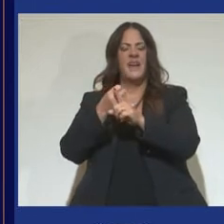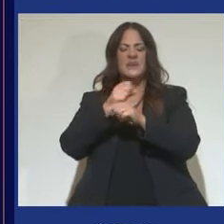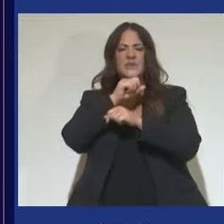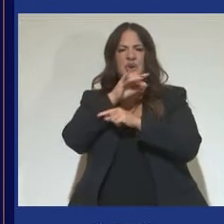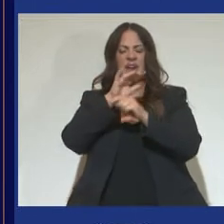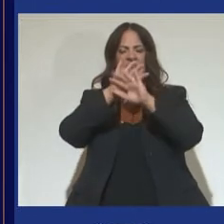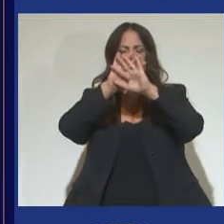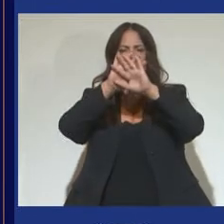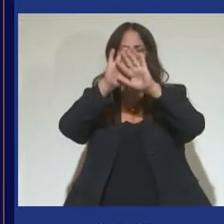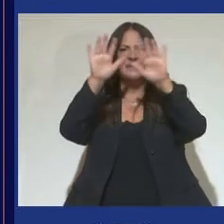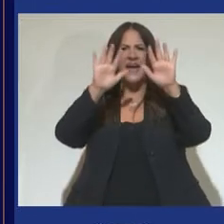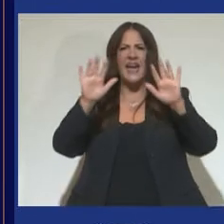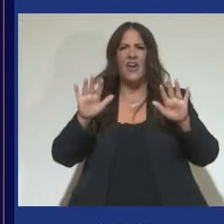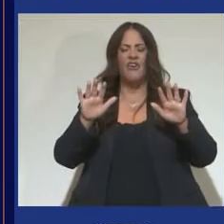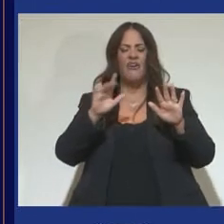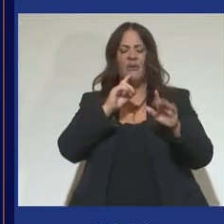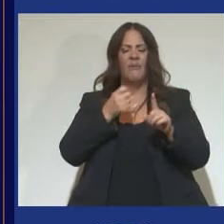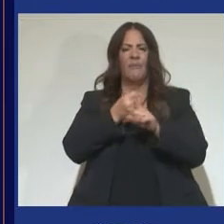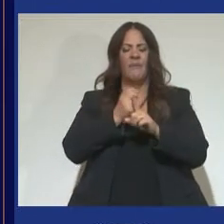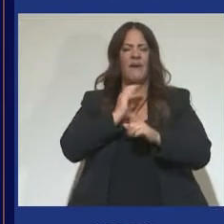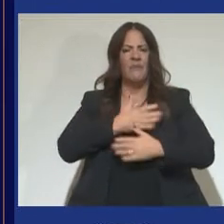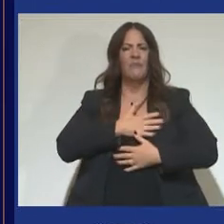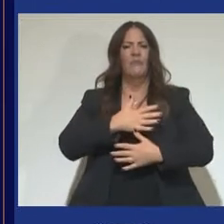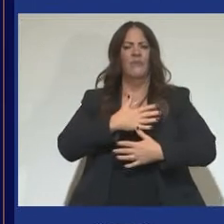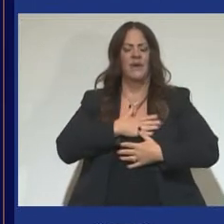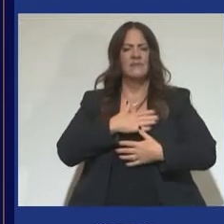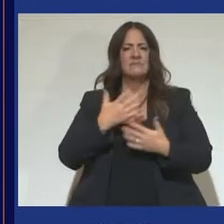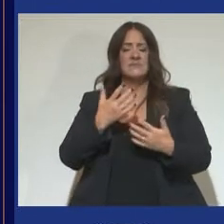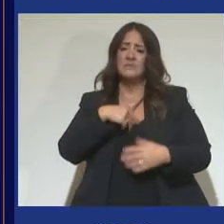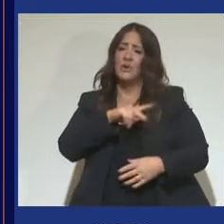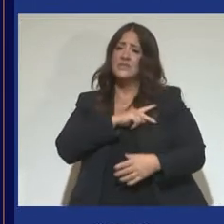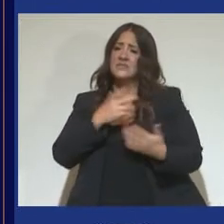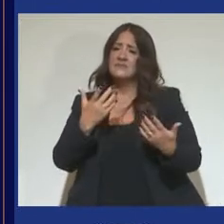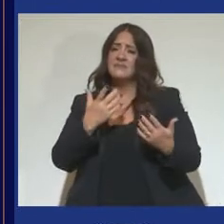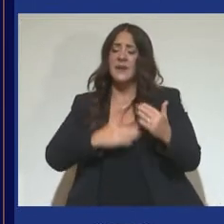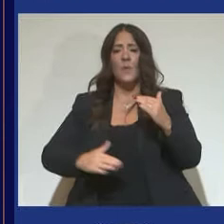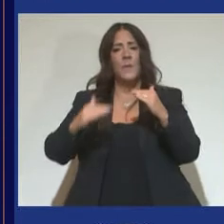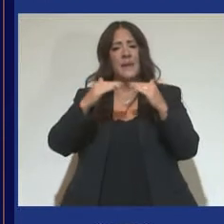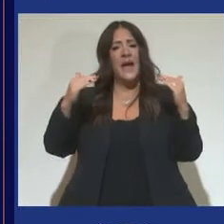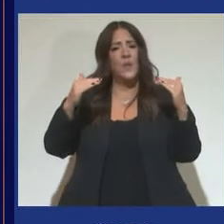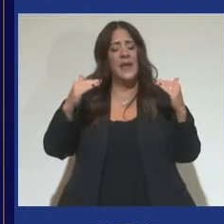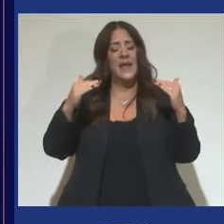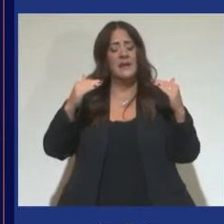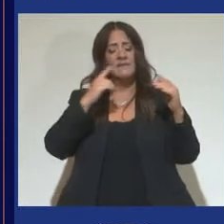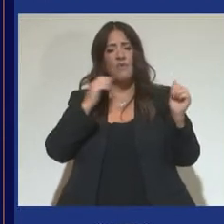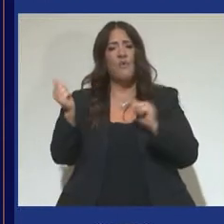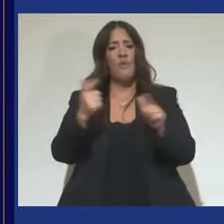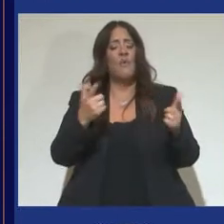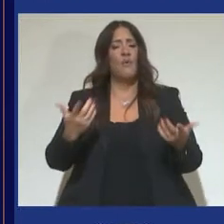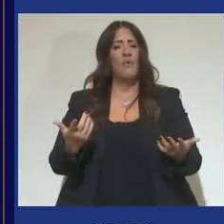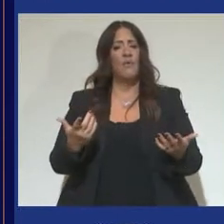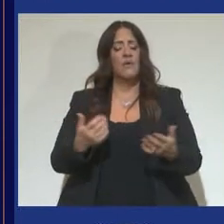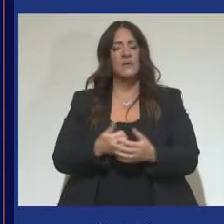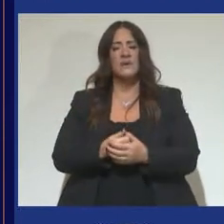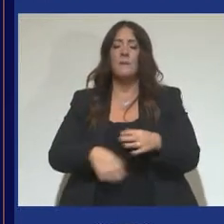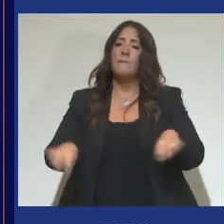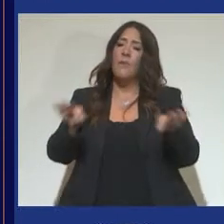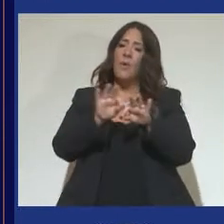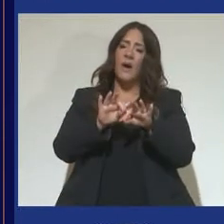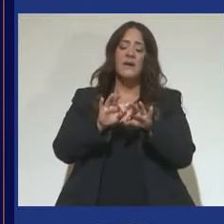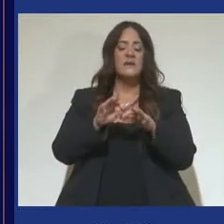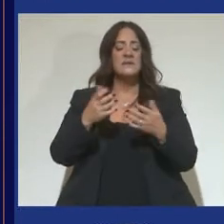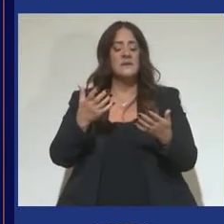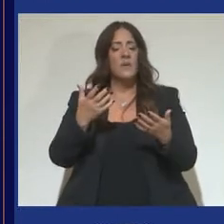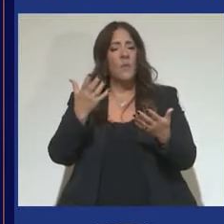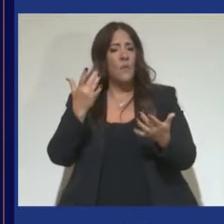que ver con el clima a nivel amplio también es algo muy personal ahí tiene que ver con la equidad pero más importante es